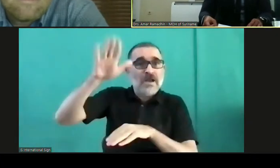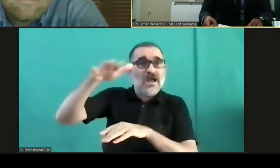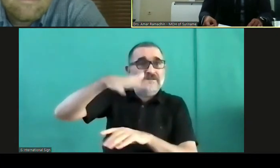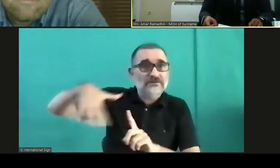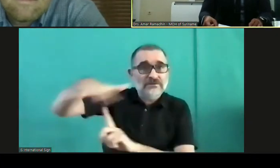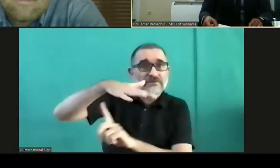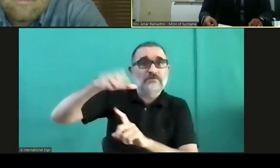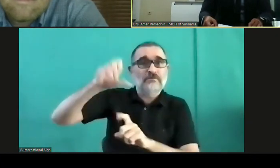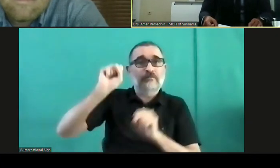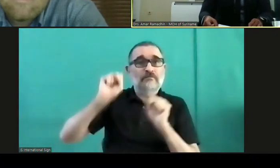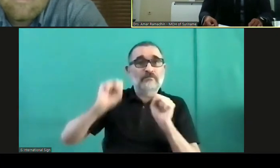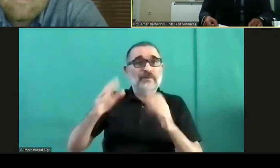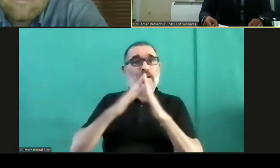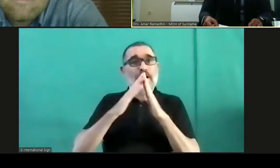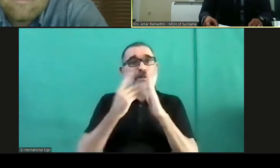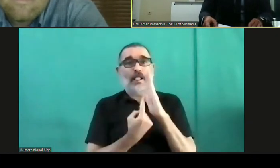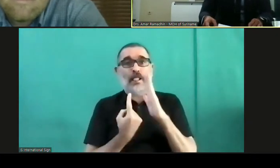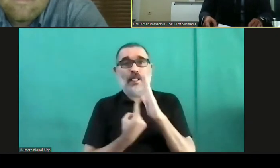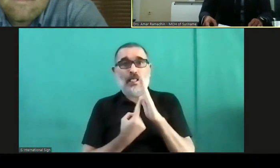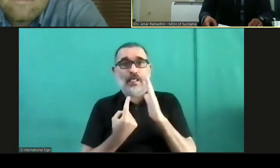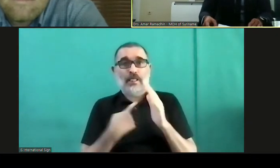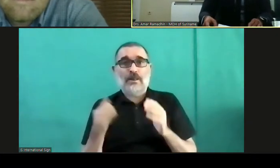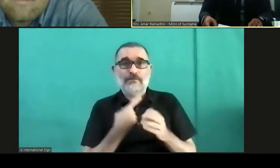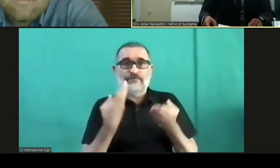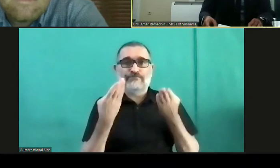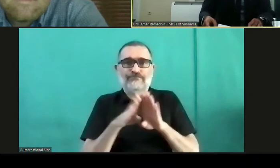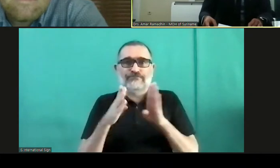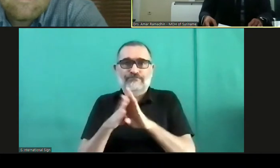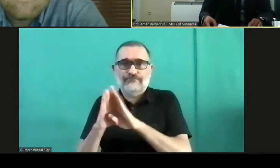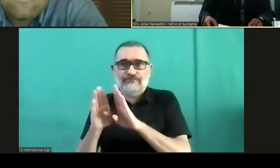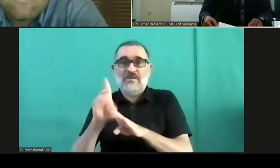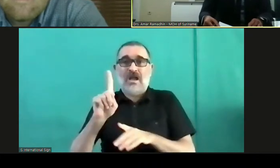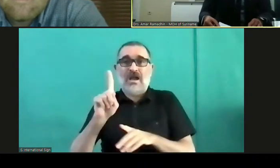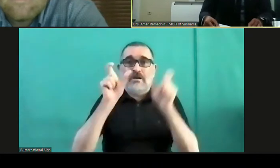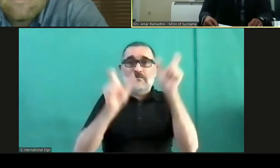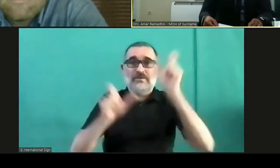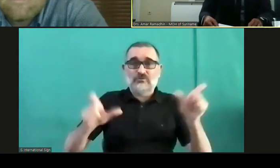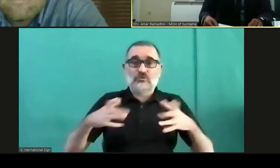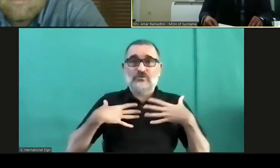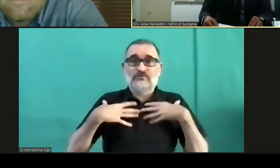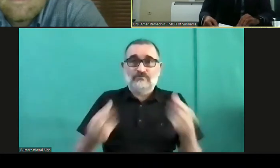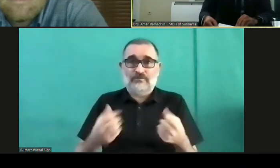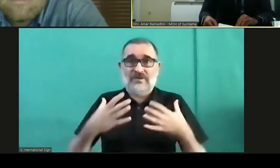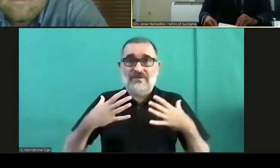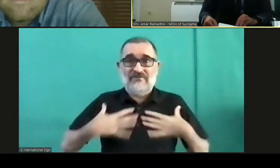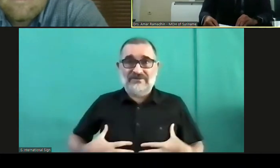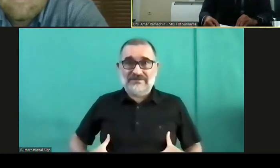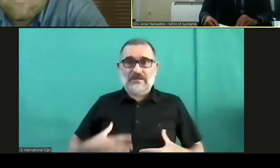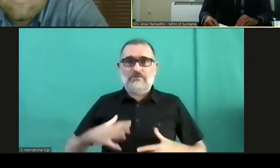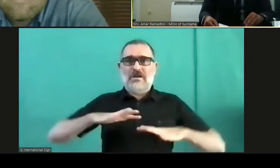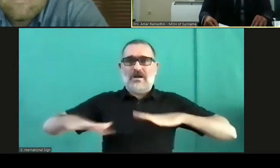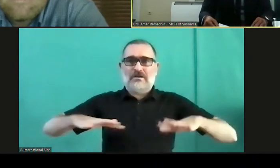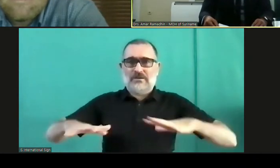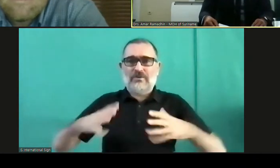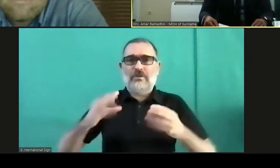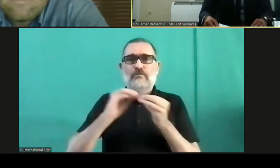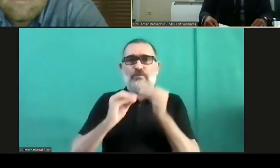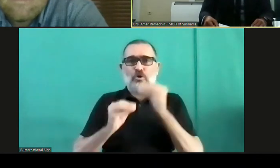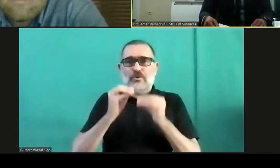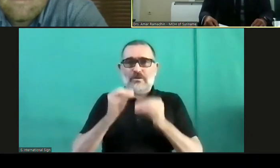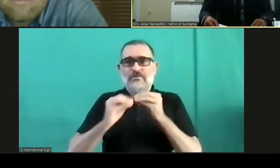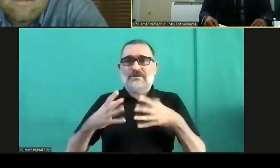con mensajes para alentar a la gente a mover sus cuerpos a través de televisión y radio